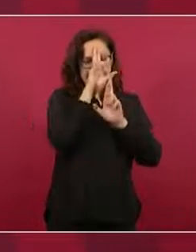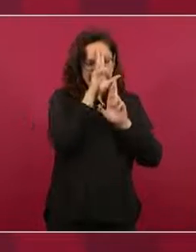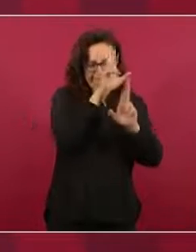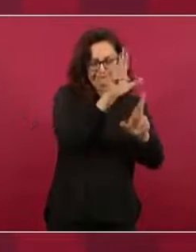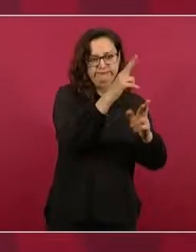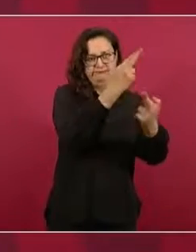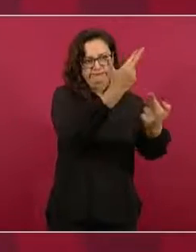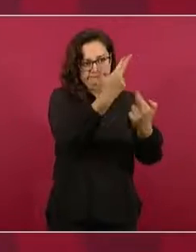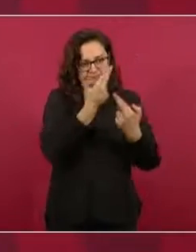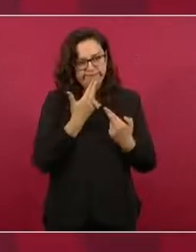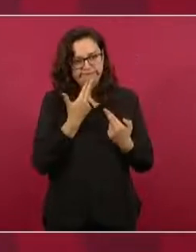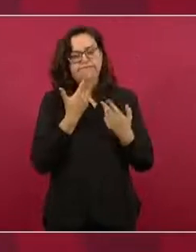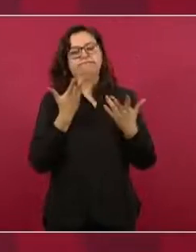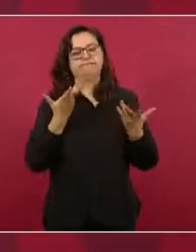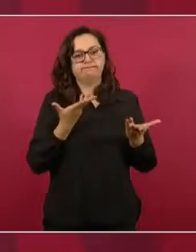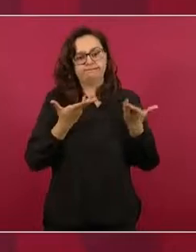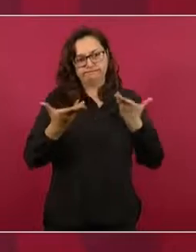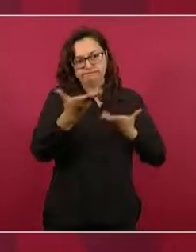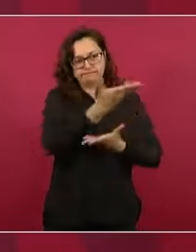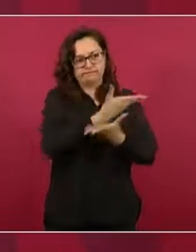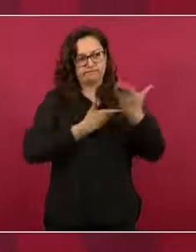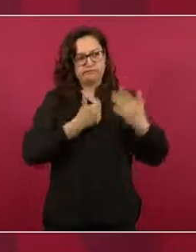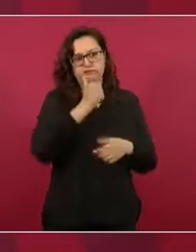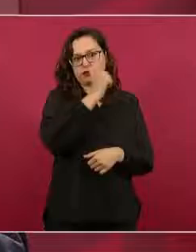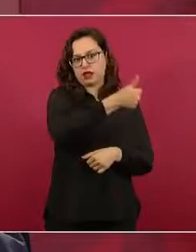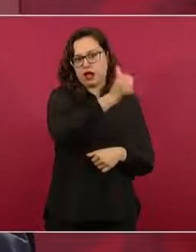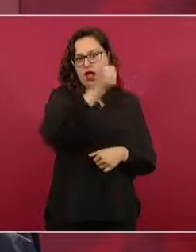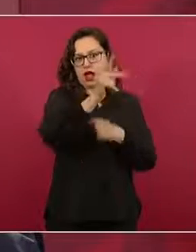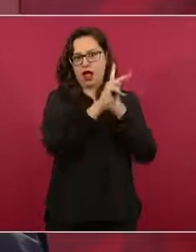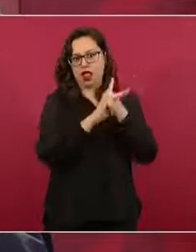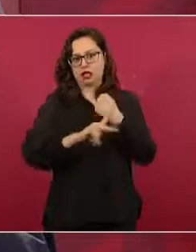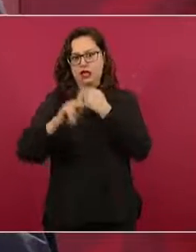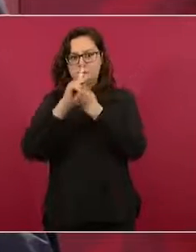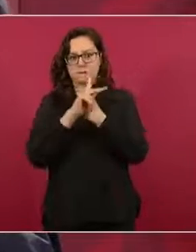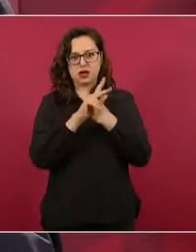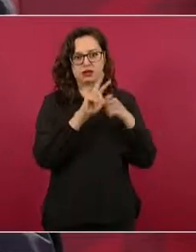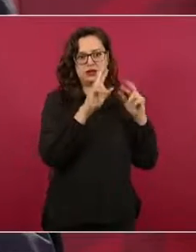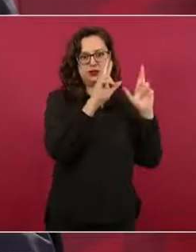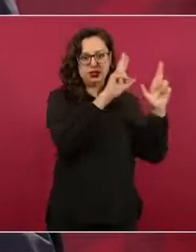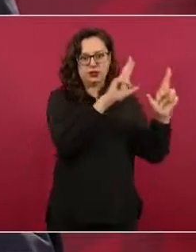integración económica con respeto a nuestras soberanías, algo que hemos logrado.